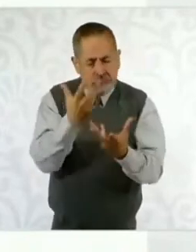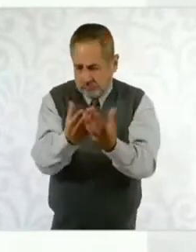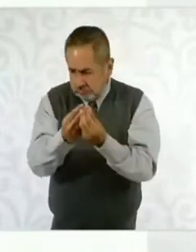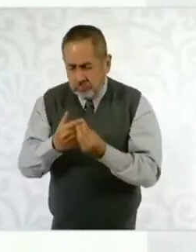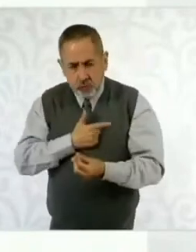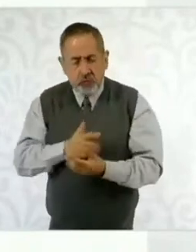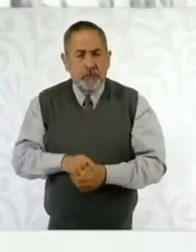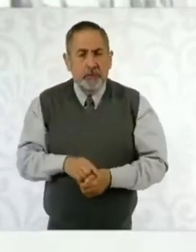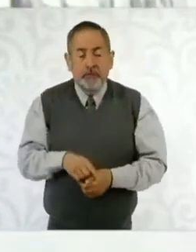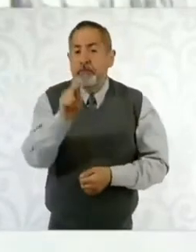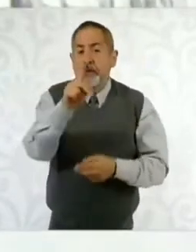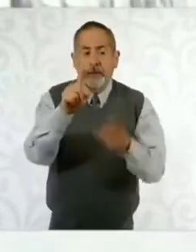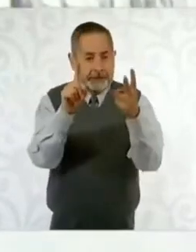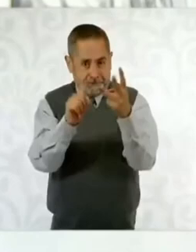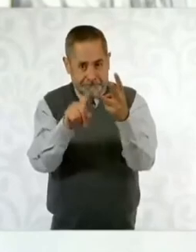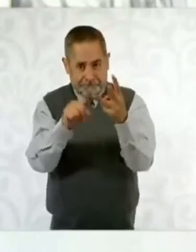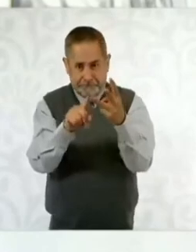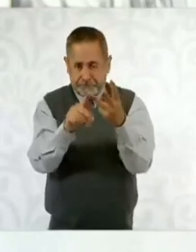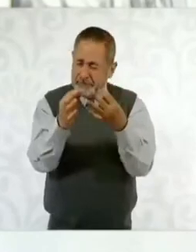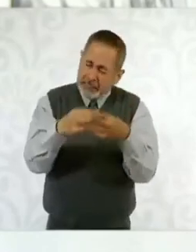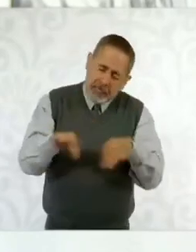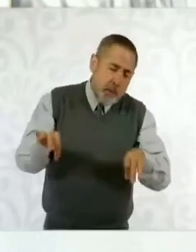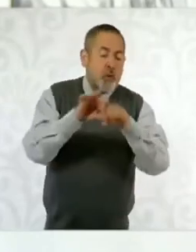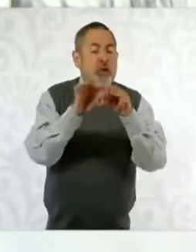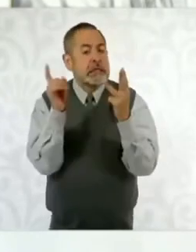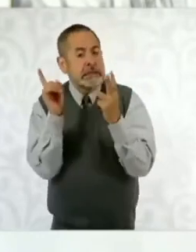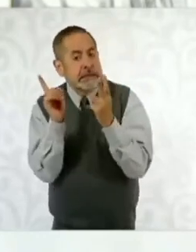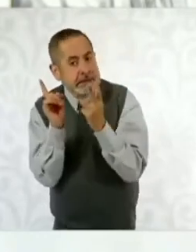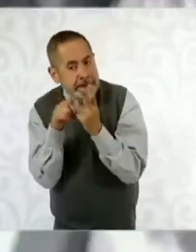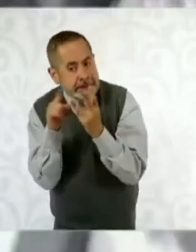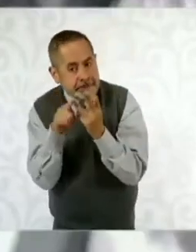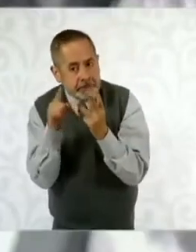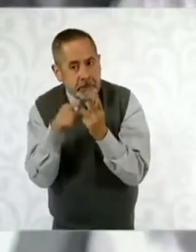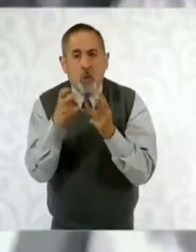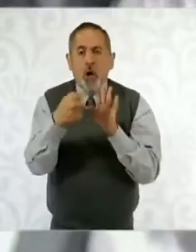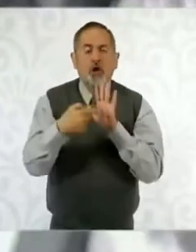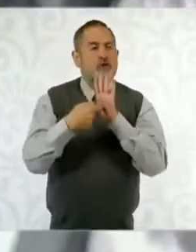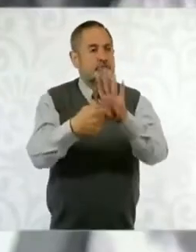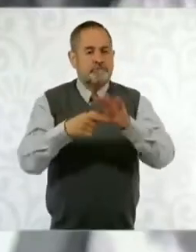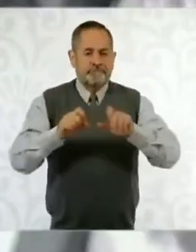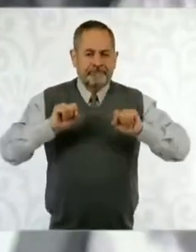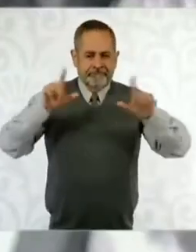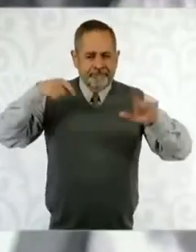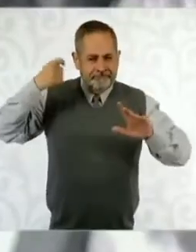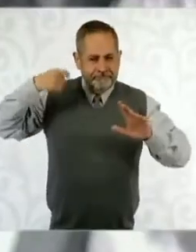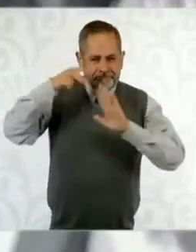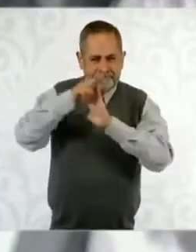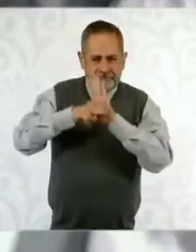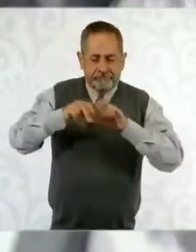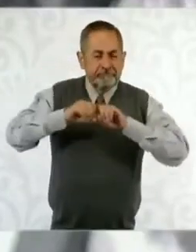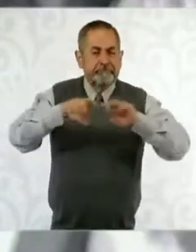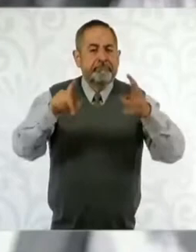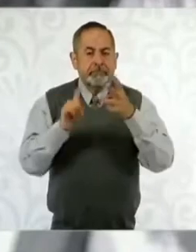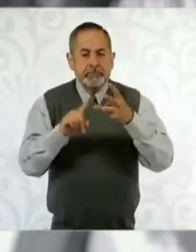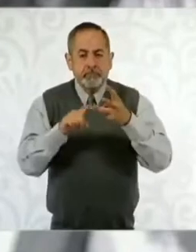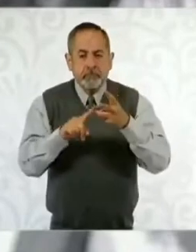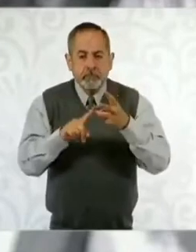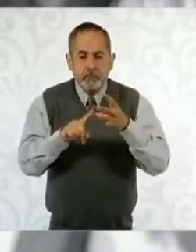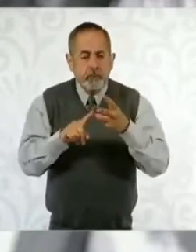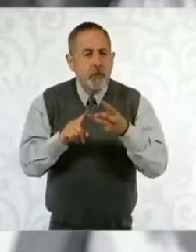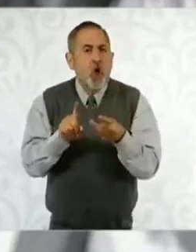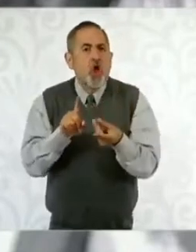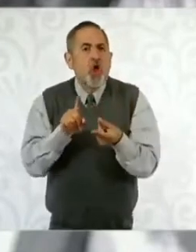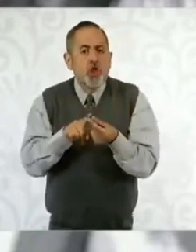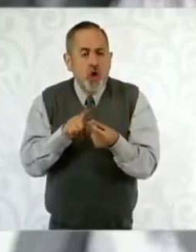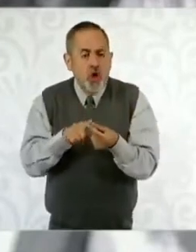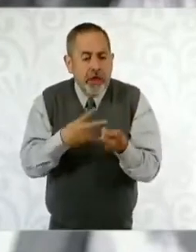Pero lo tercero, y por eso presentamos este tema de la miniserie, ¿de dónde viene el consumo